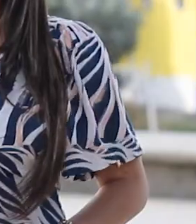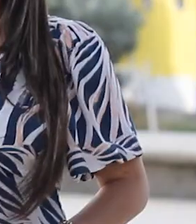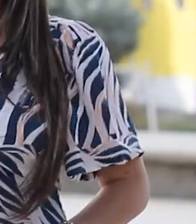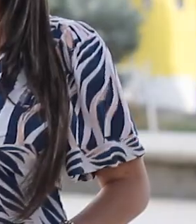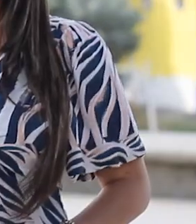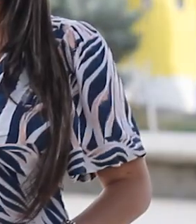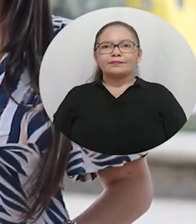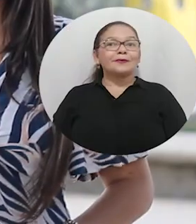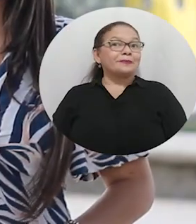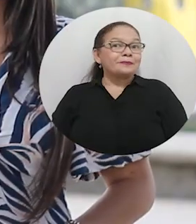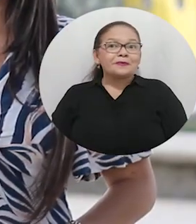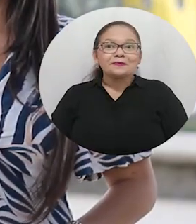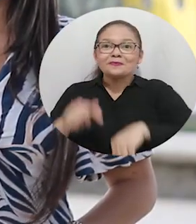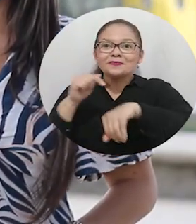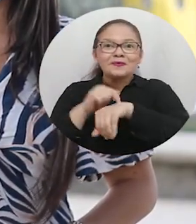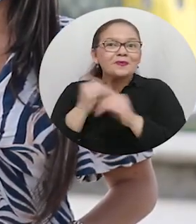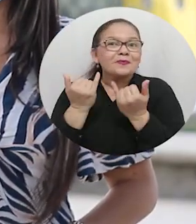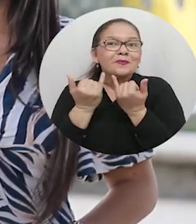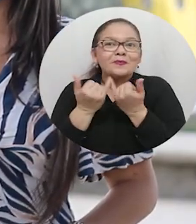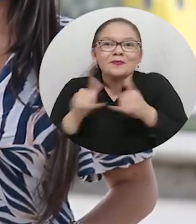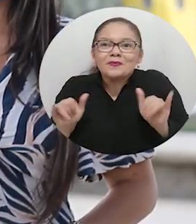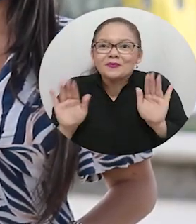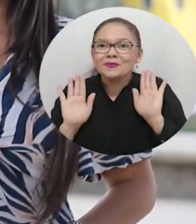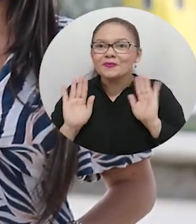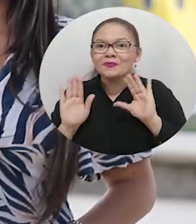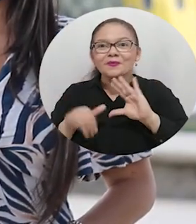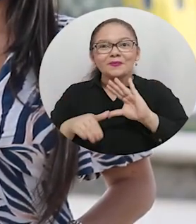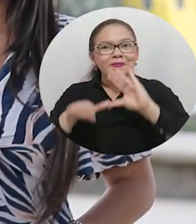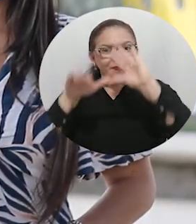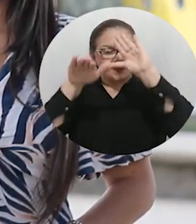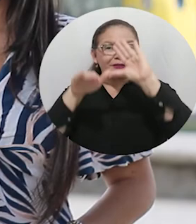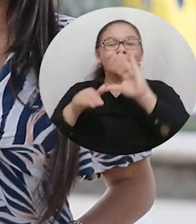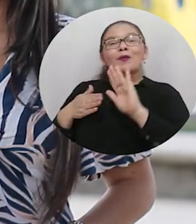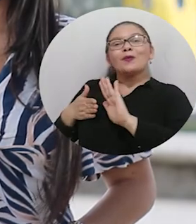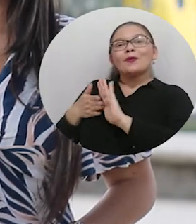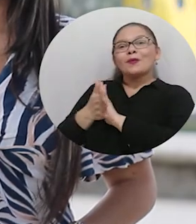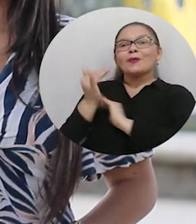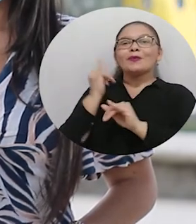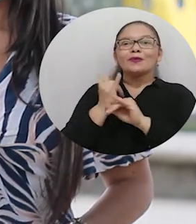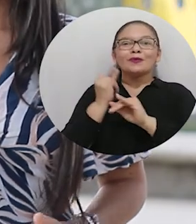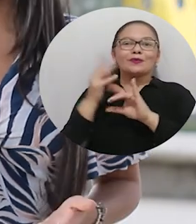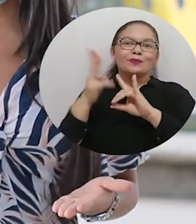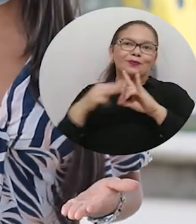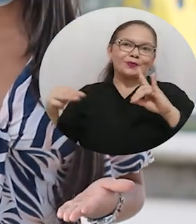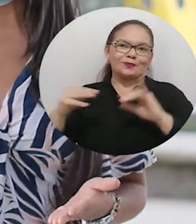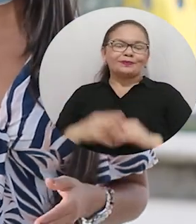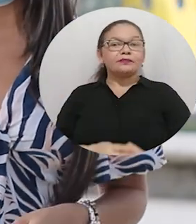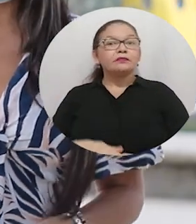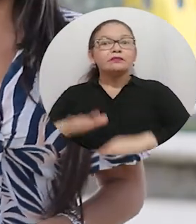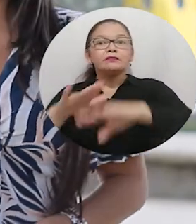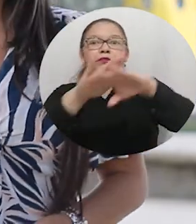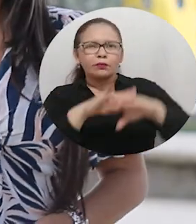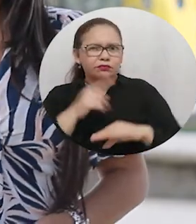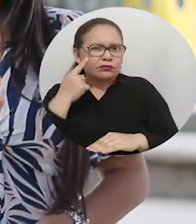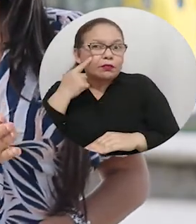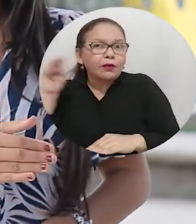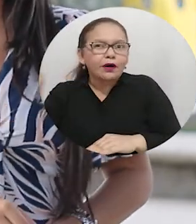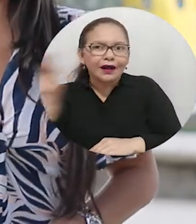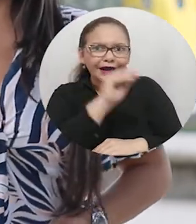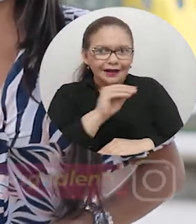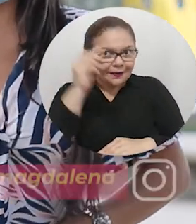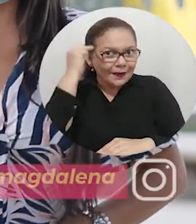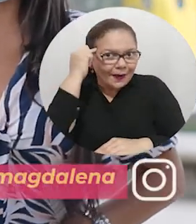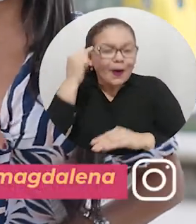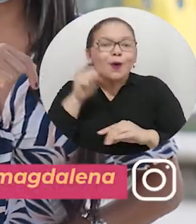Hemos llegado al final del Campus TV, programa institucional de la Universidad del Magdalena. Recuerden seguirnos en nuestras redes